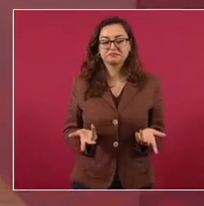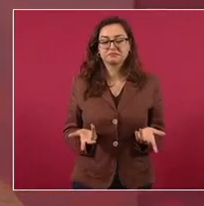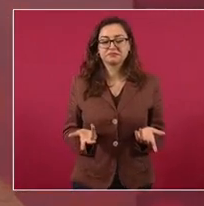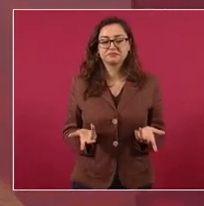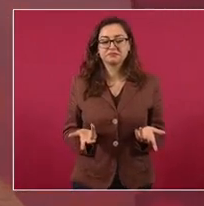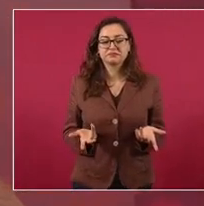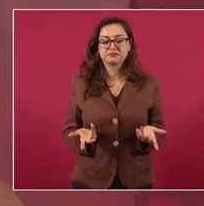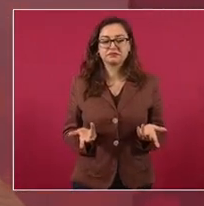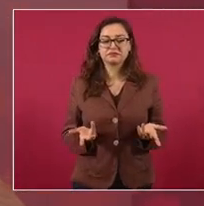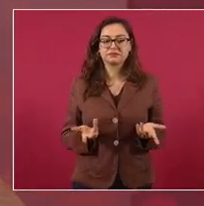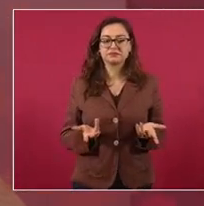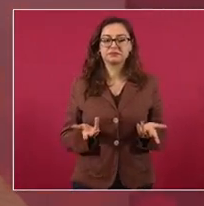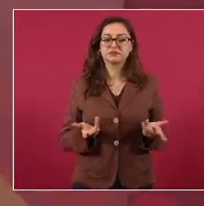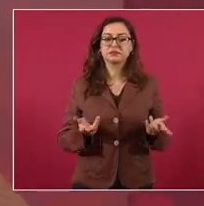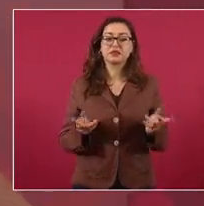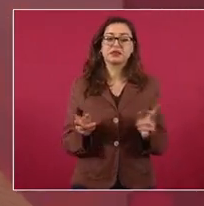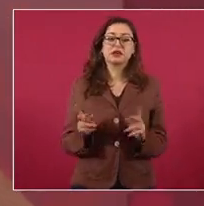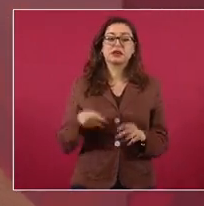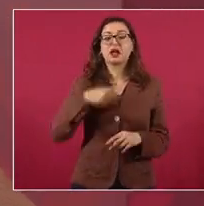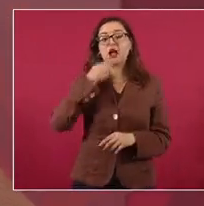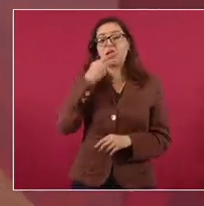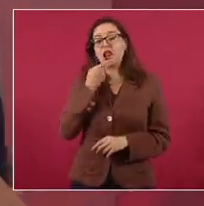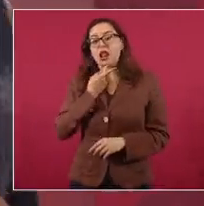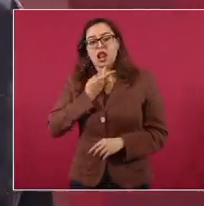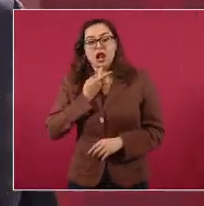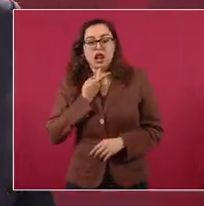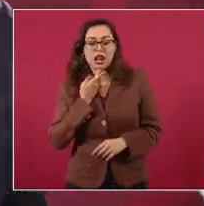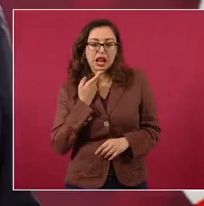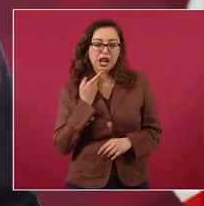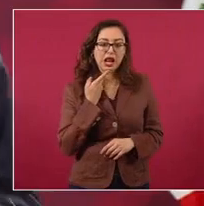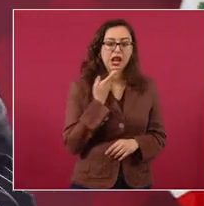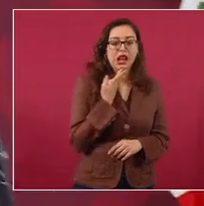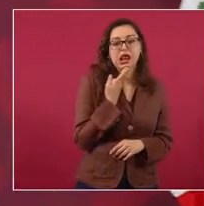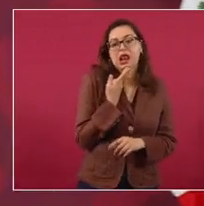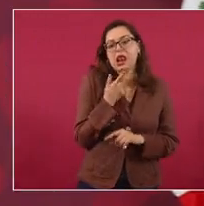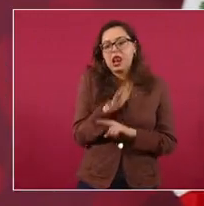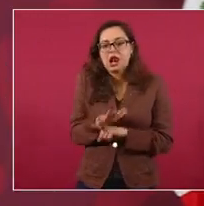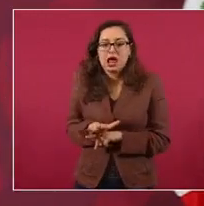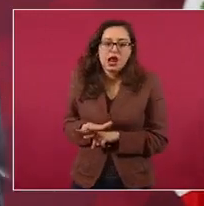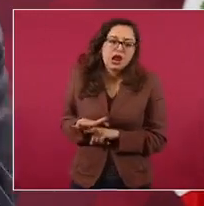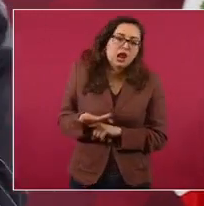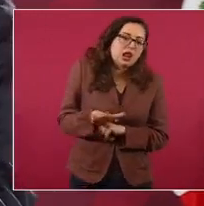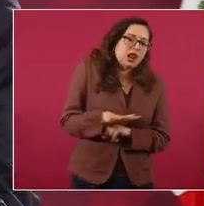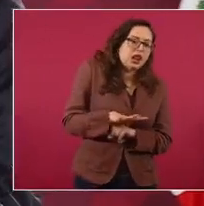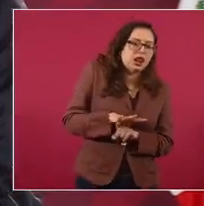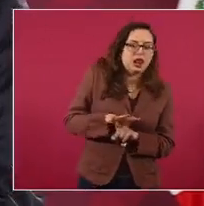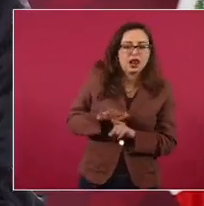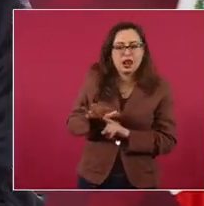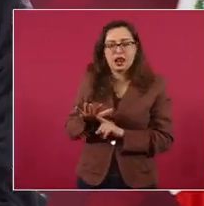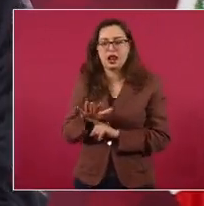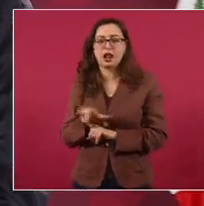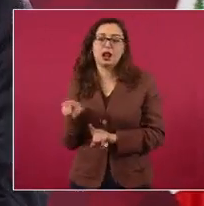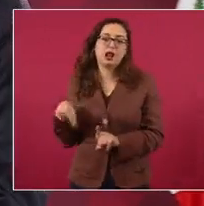lo envuelven, ¿no?, en el lenguaje leguleyo de decir